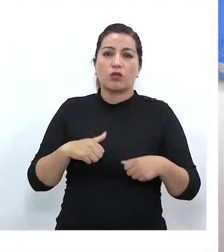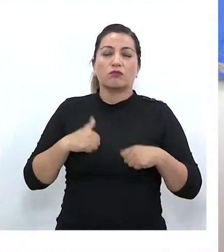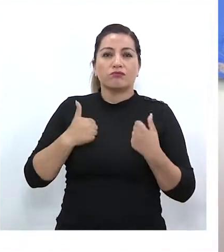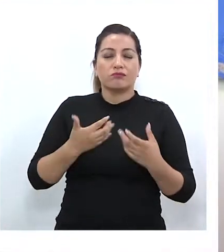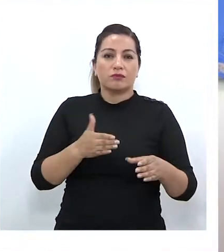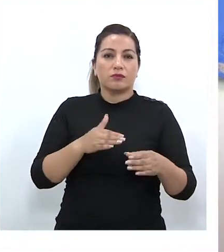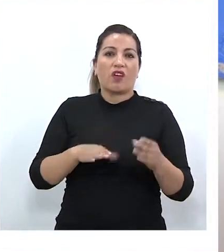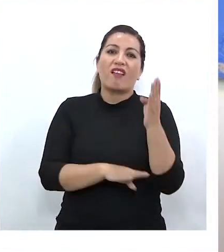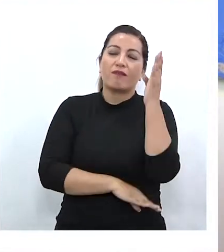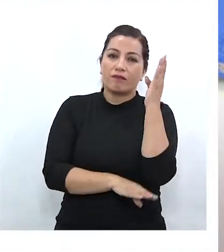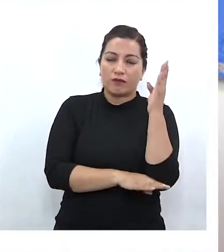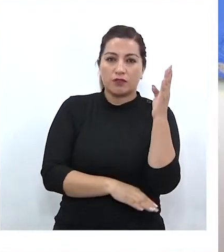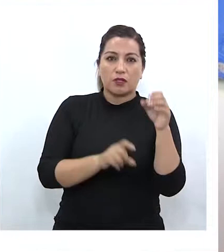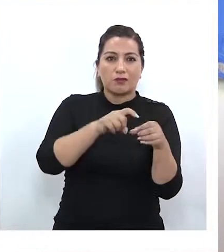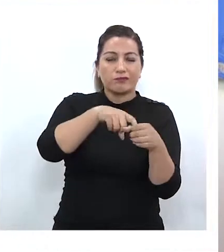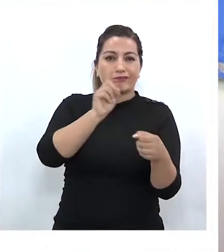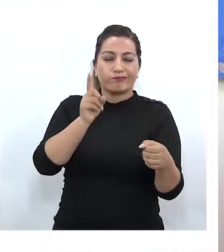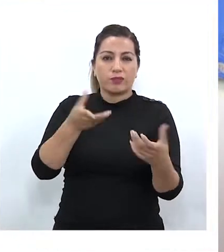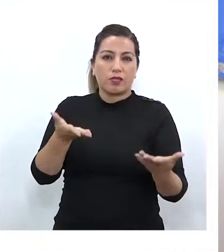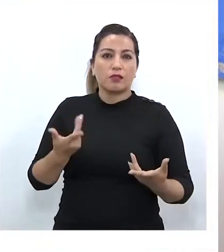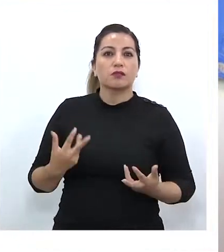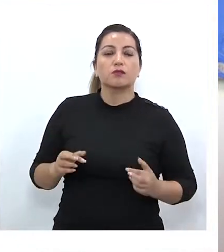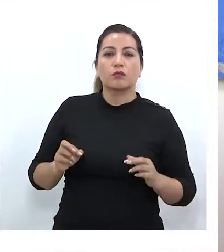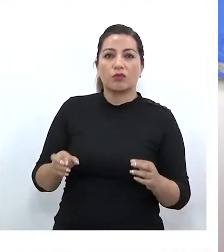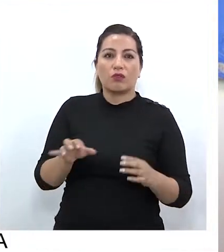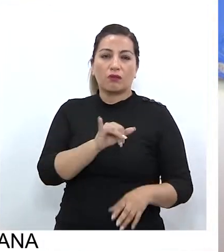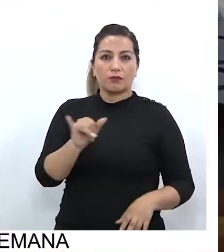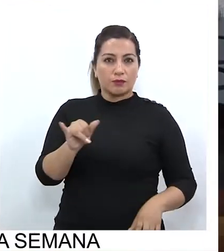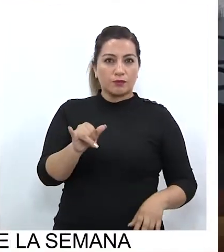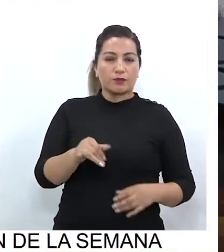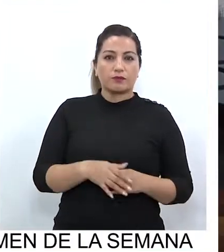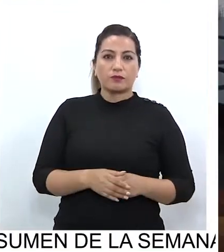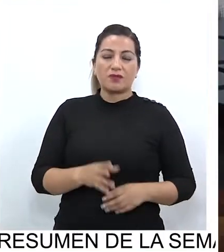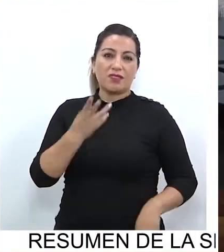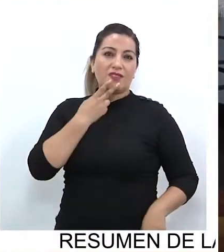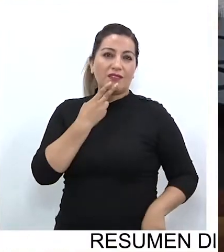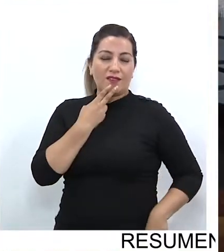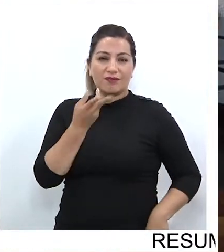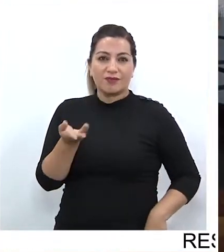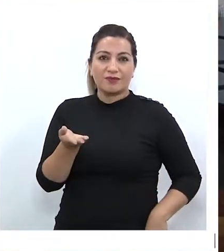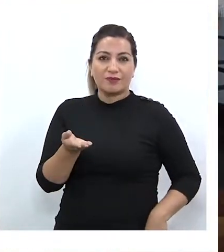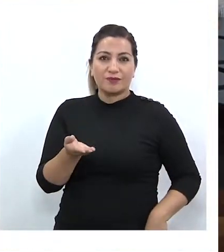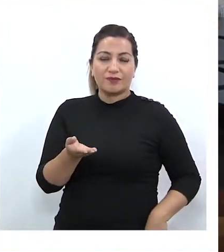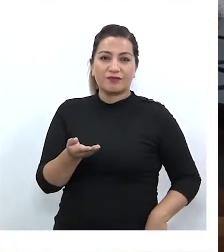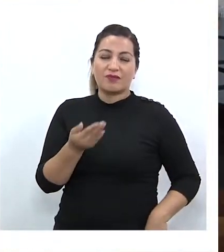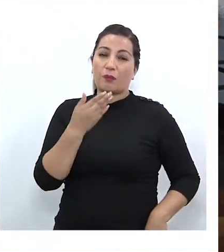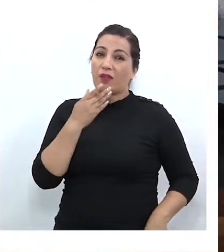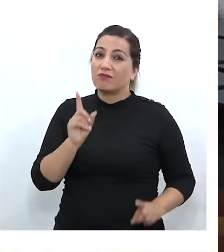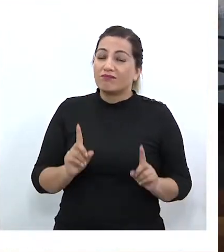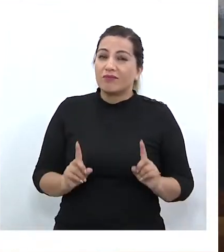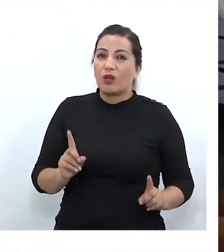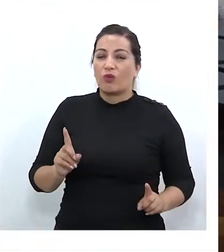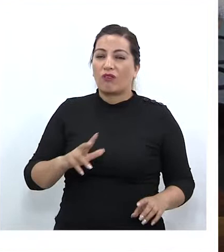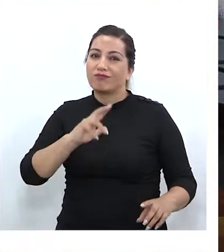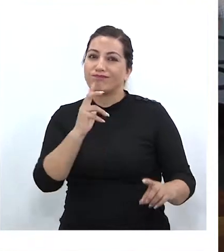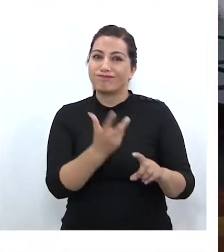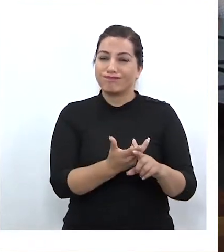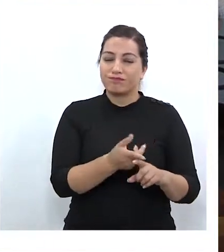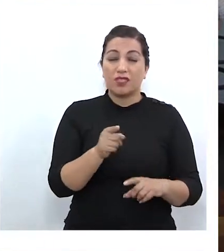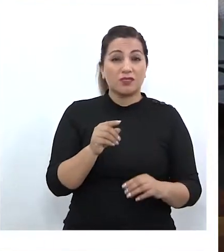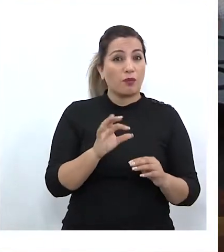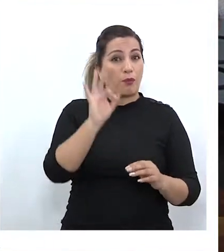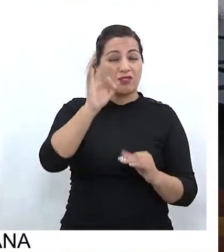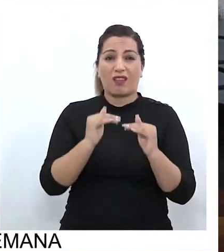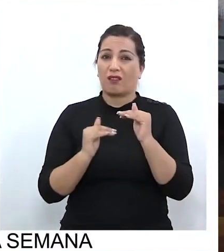todo en la enseñanza básica, las posibilidades de que termine, ¿cierto?, su vida incluso llegando a delinquir, en fin,